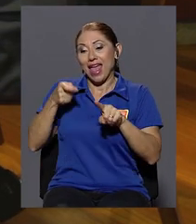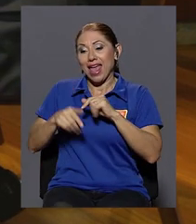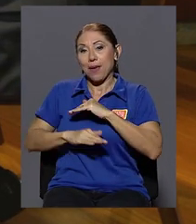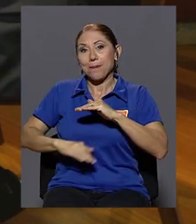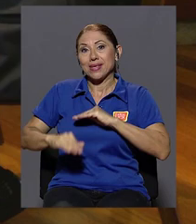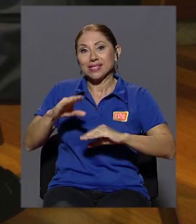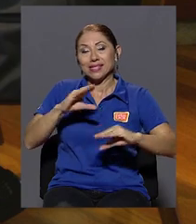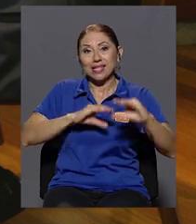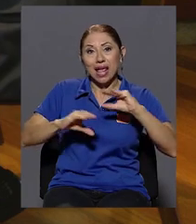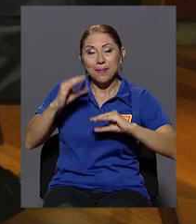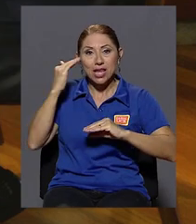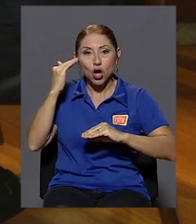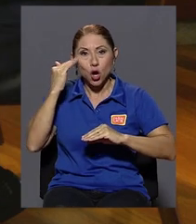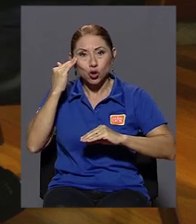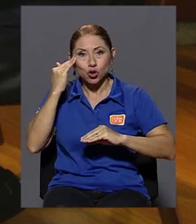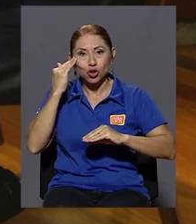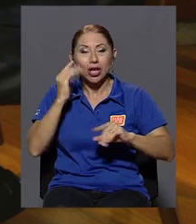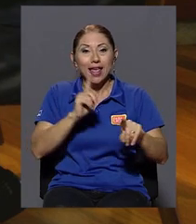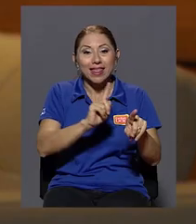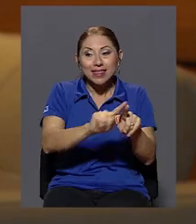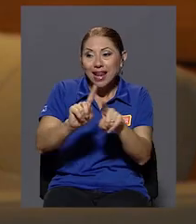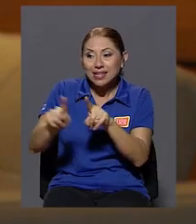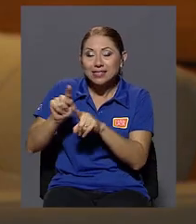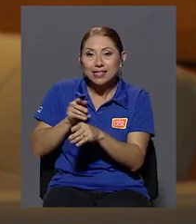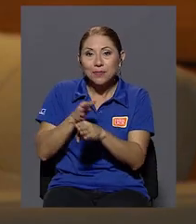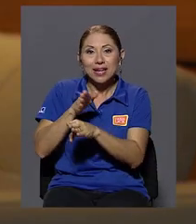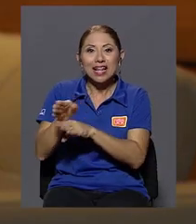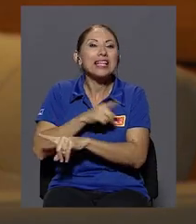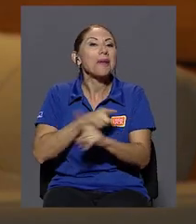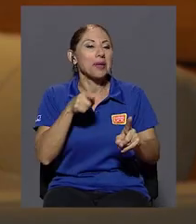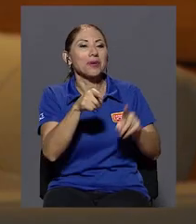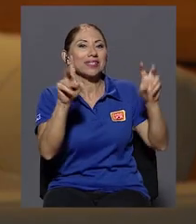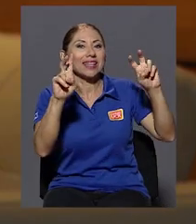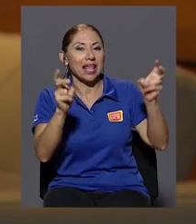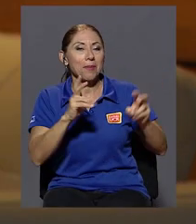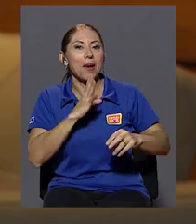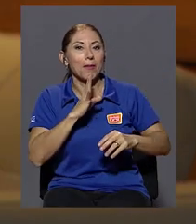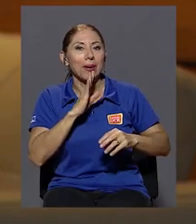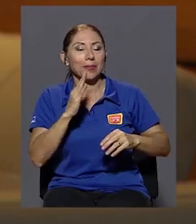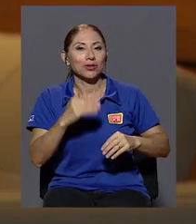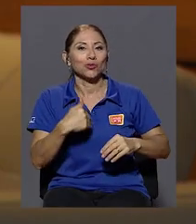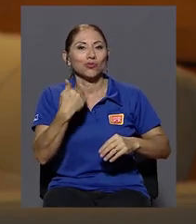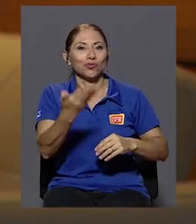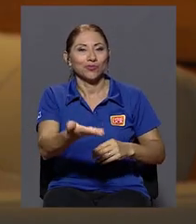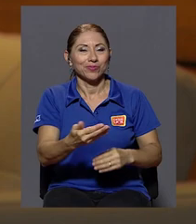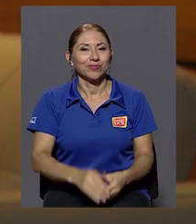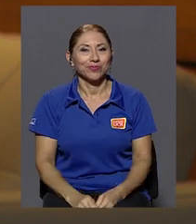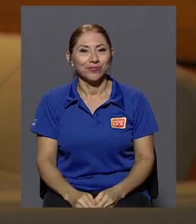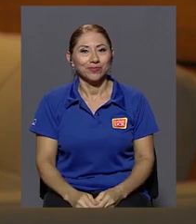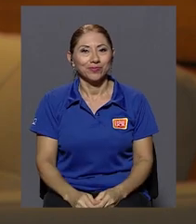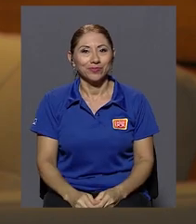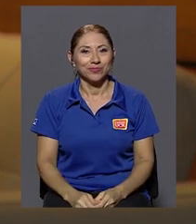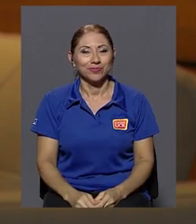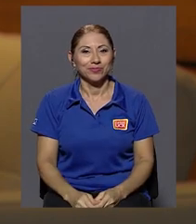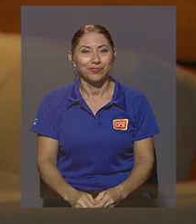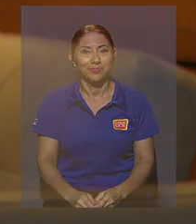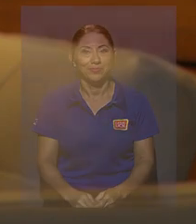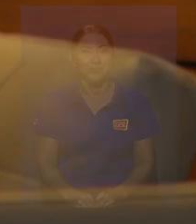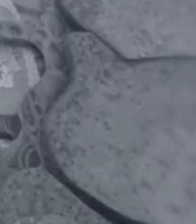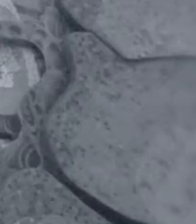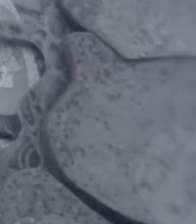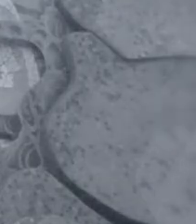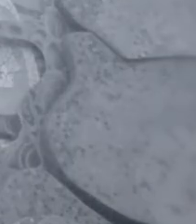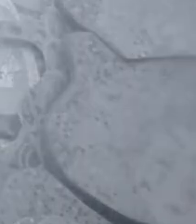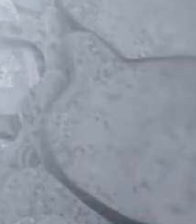epistémicos, aquellos cambios que son propios de las disciplinas. Pero volveremos sobre ese tema en pocos segundos.